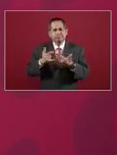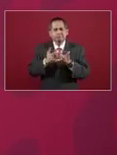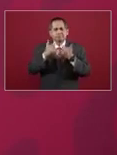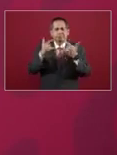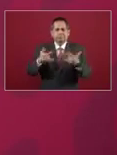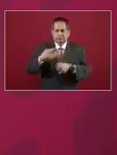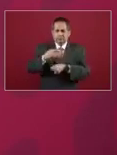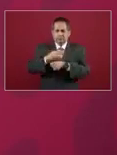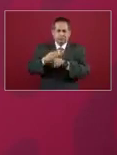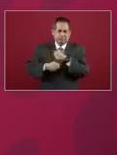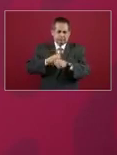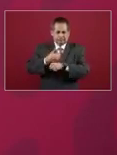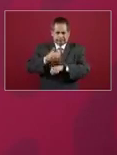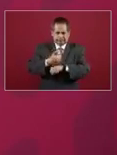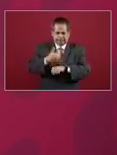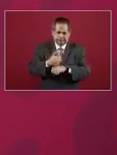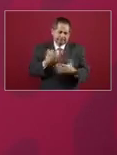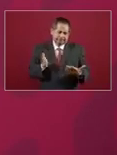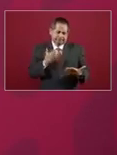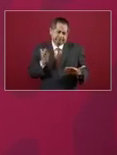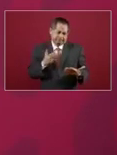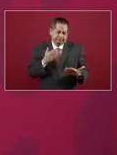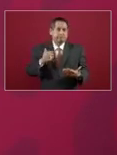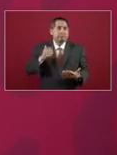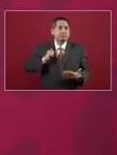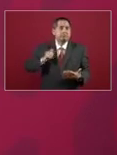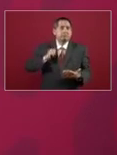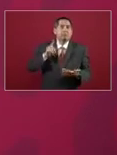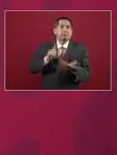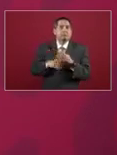de cuarto año de primaria de los años 60.